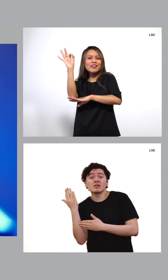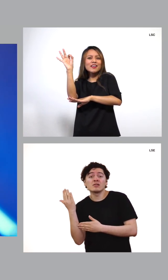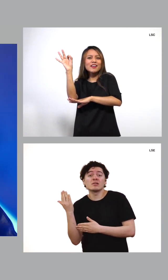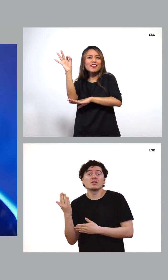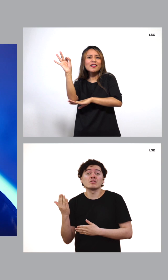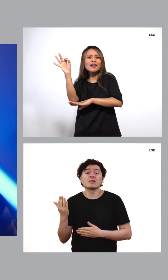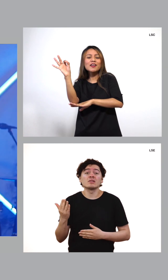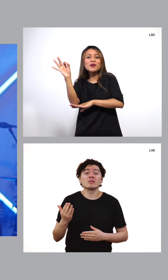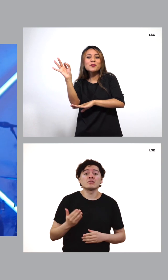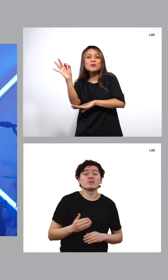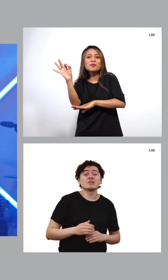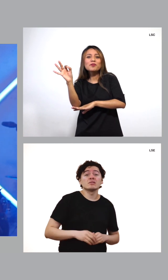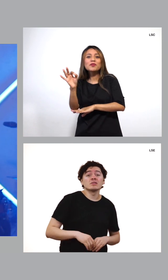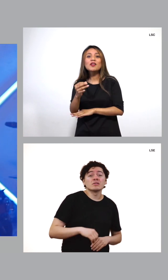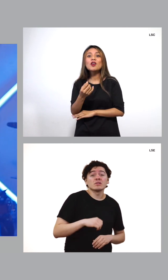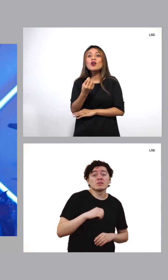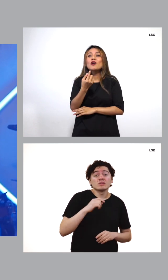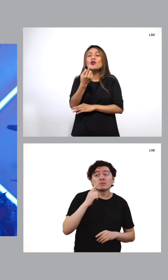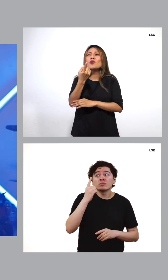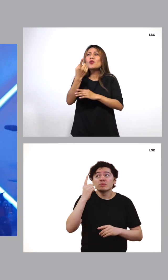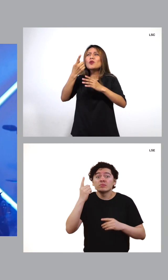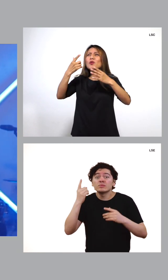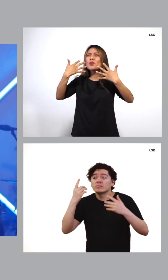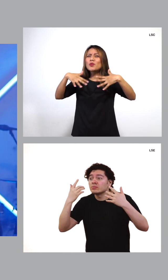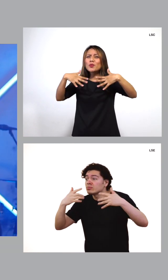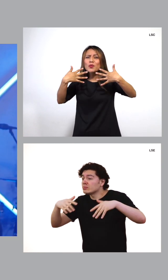amanece un gran